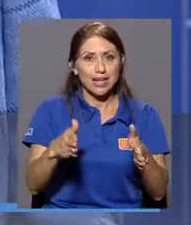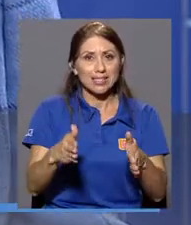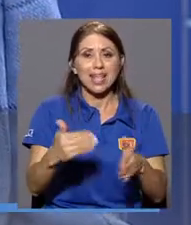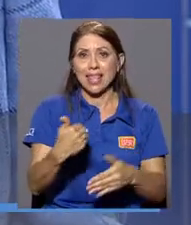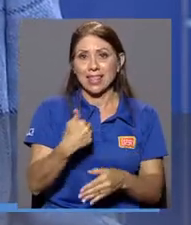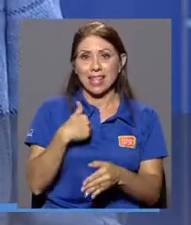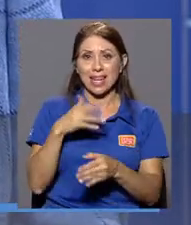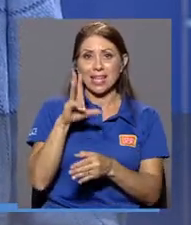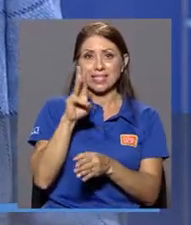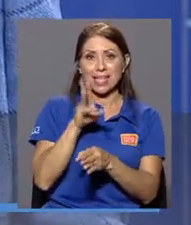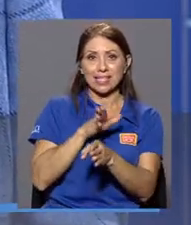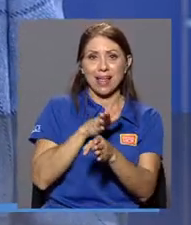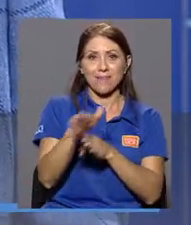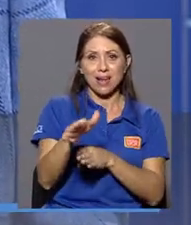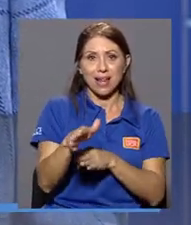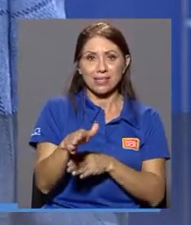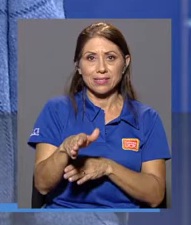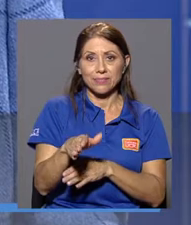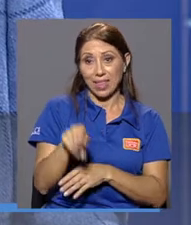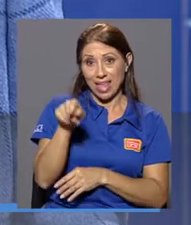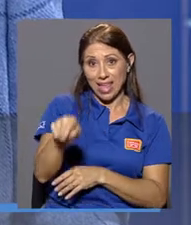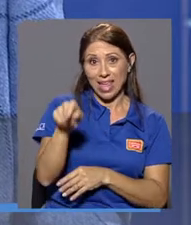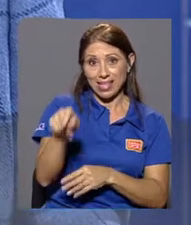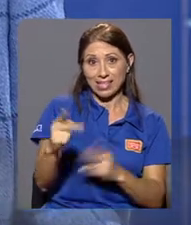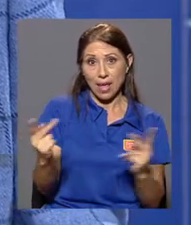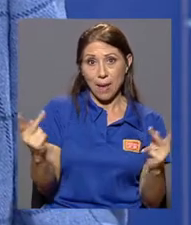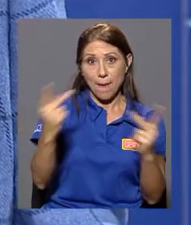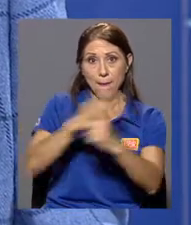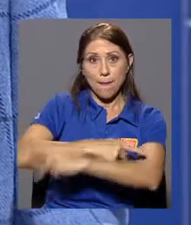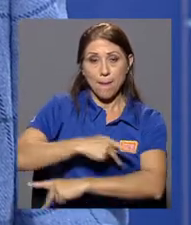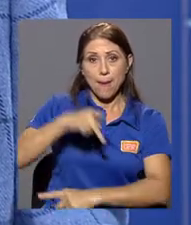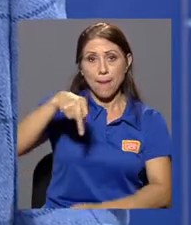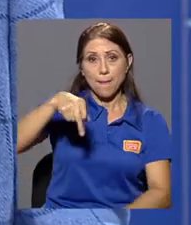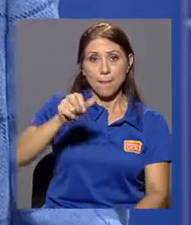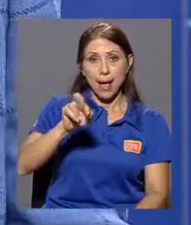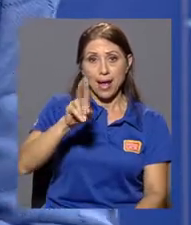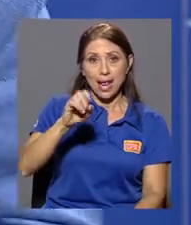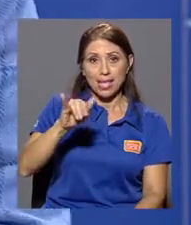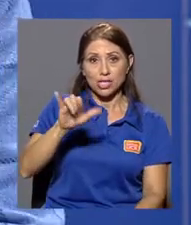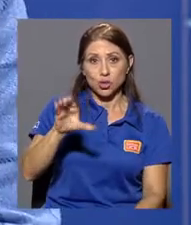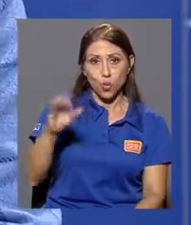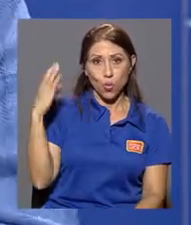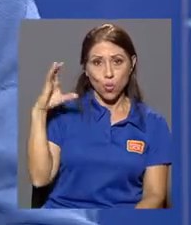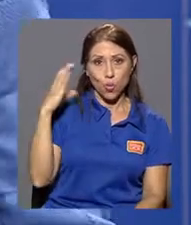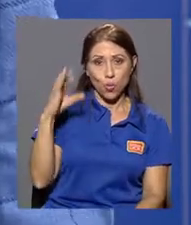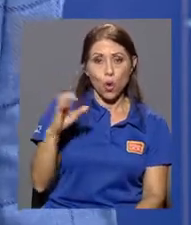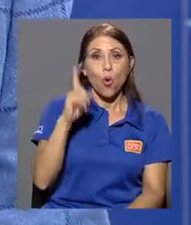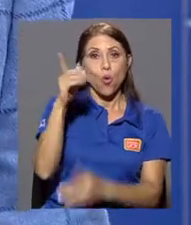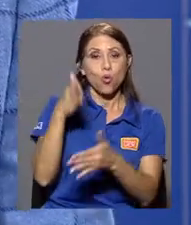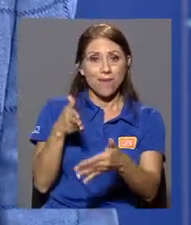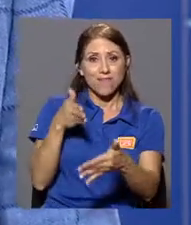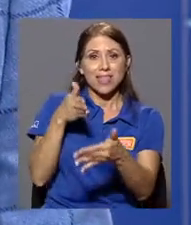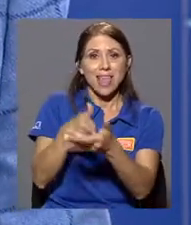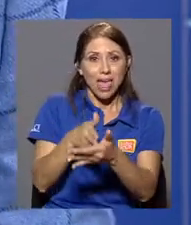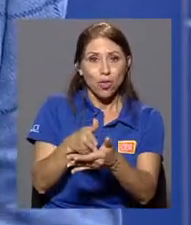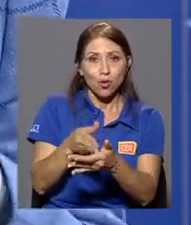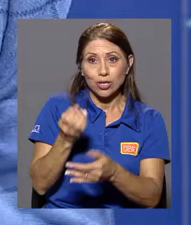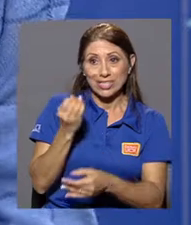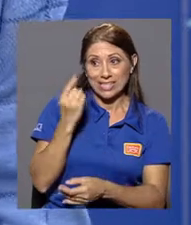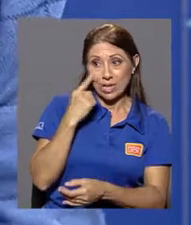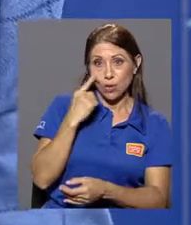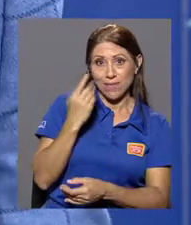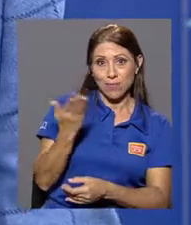carreras. Y este, el recinto de Paraíso, sería uno de los afectados si esta iniciativa que vimos en la nota